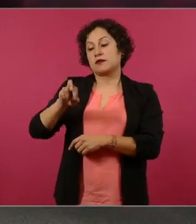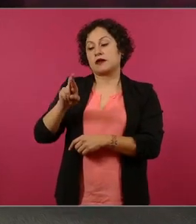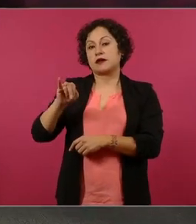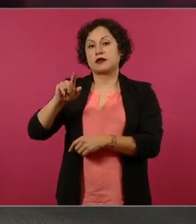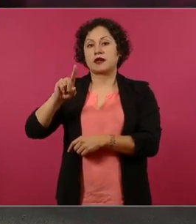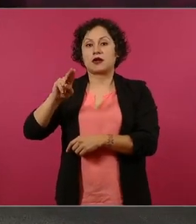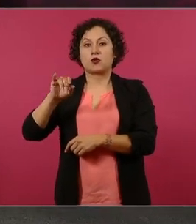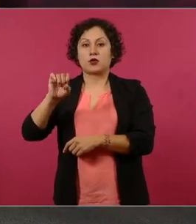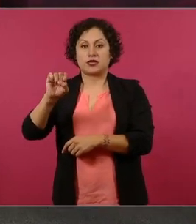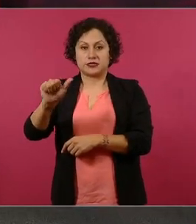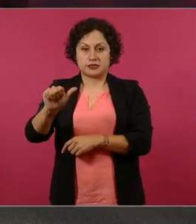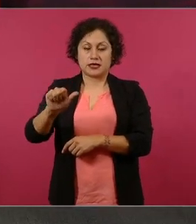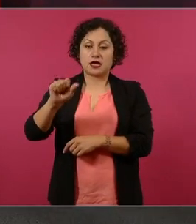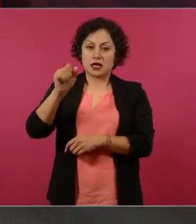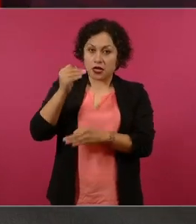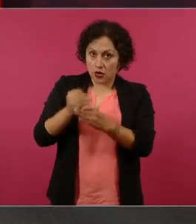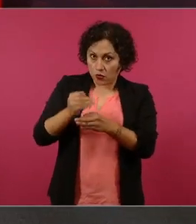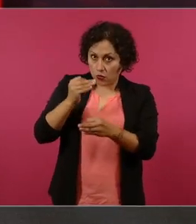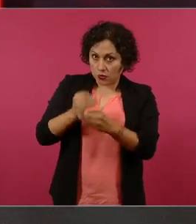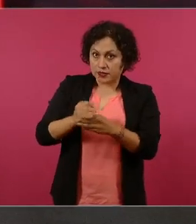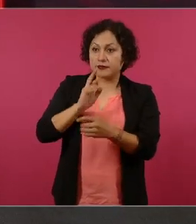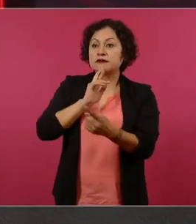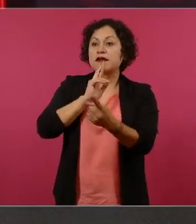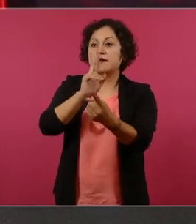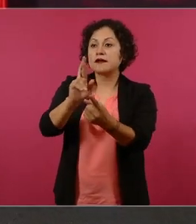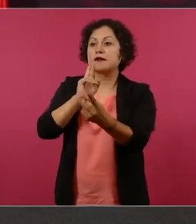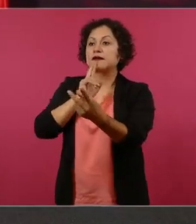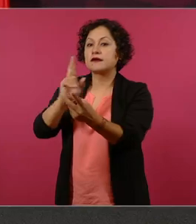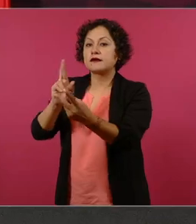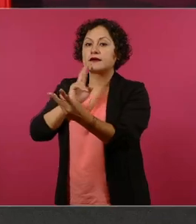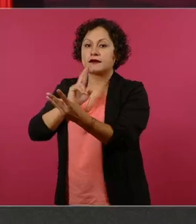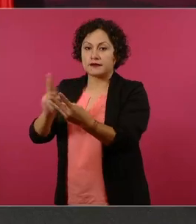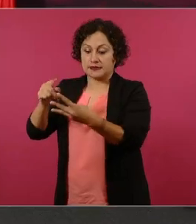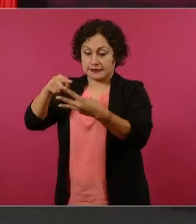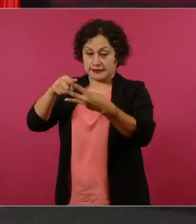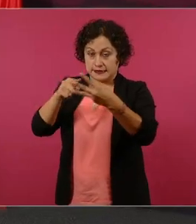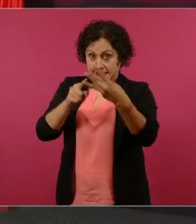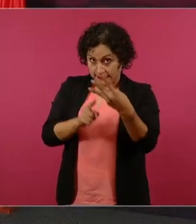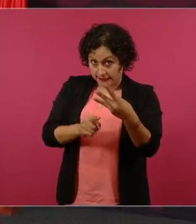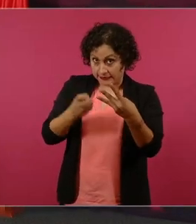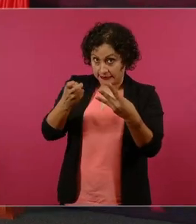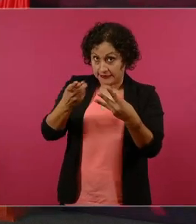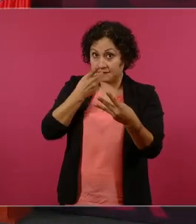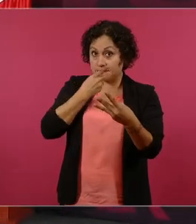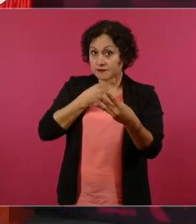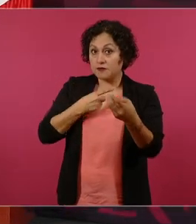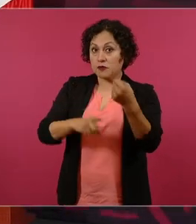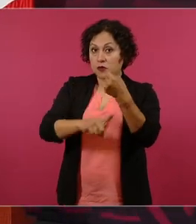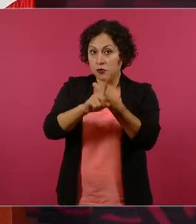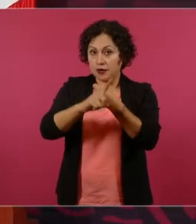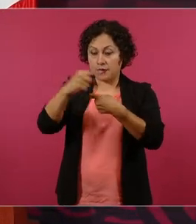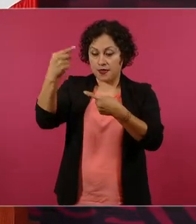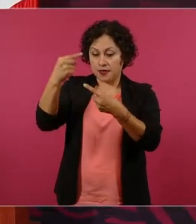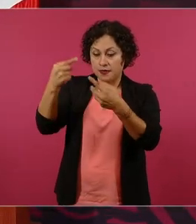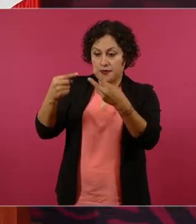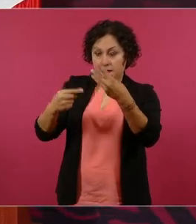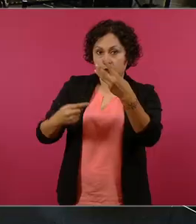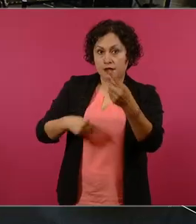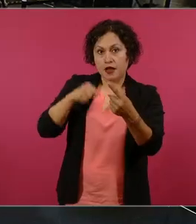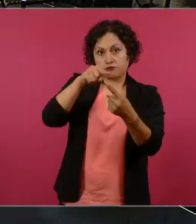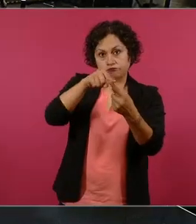y que te atiendan ahora mismo para los tres asuntos que planteaste si te